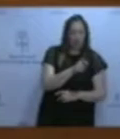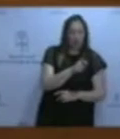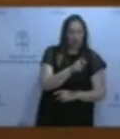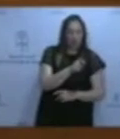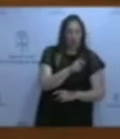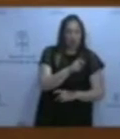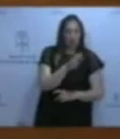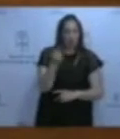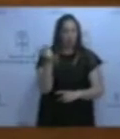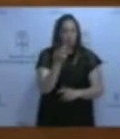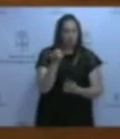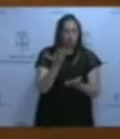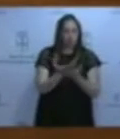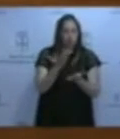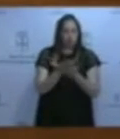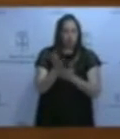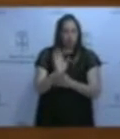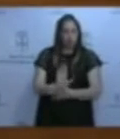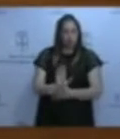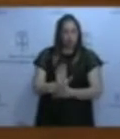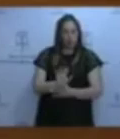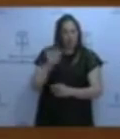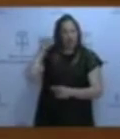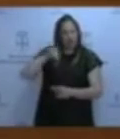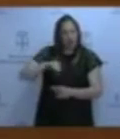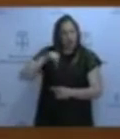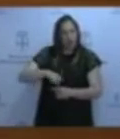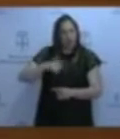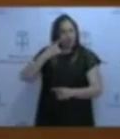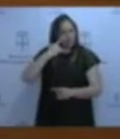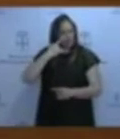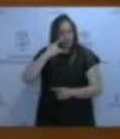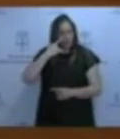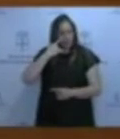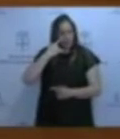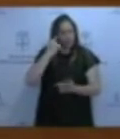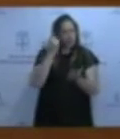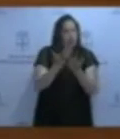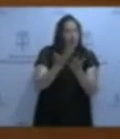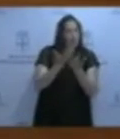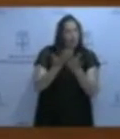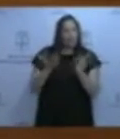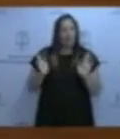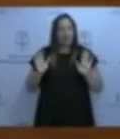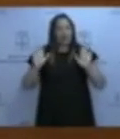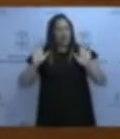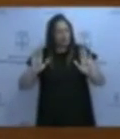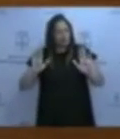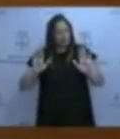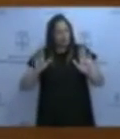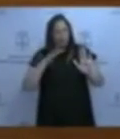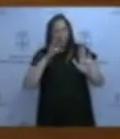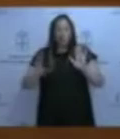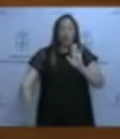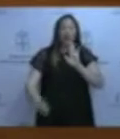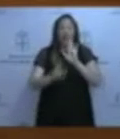con las dos propuestas. Aquí tenemos a corto y a circuito, que son las dos propuestas. Está el decreto y